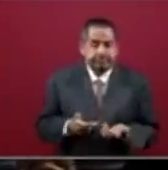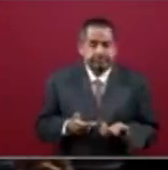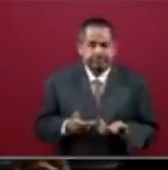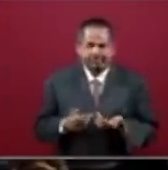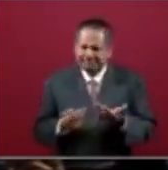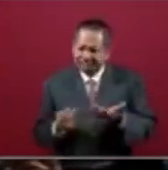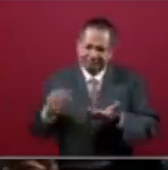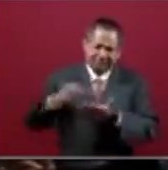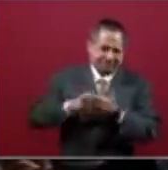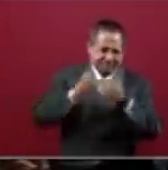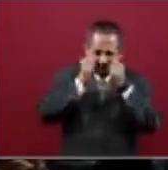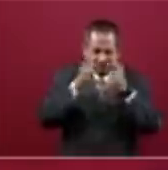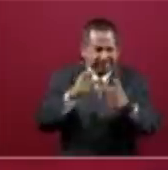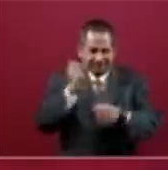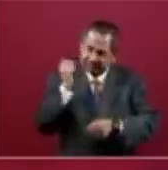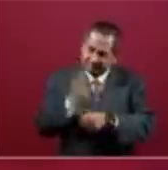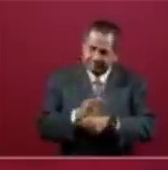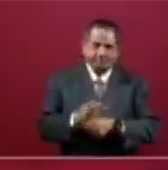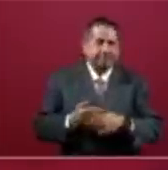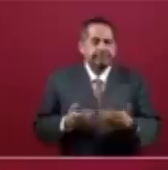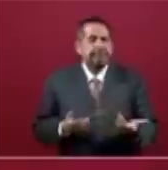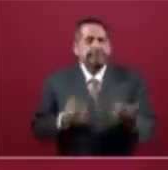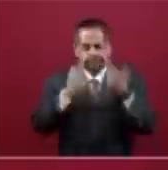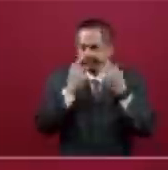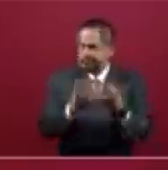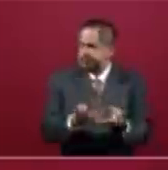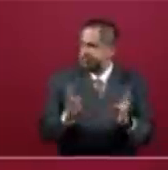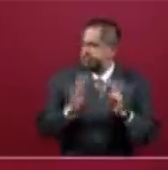Levantarse temprano y a ver